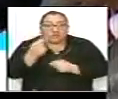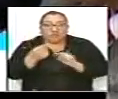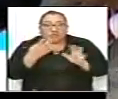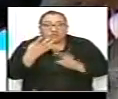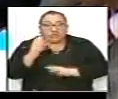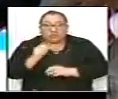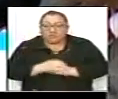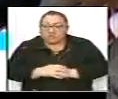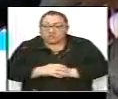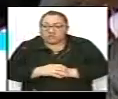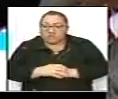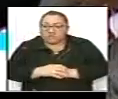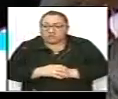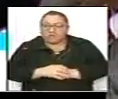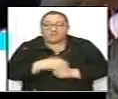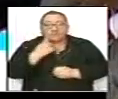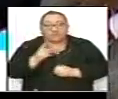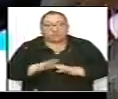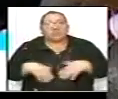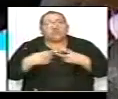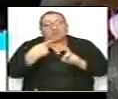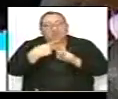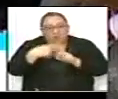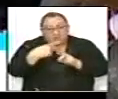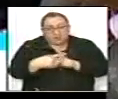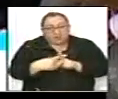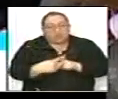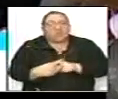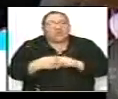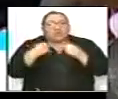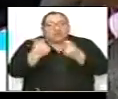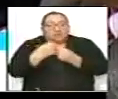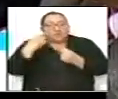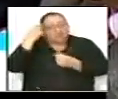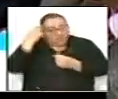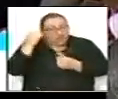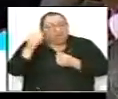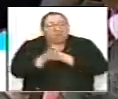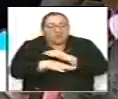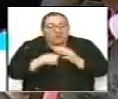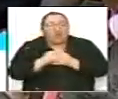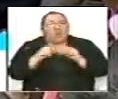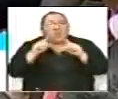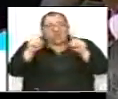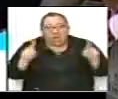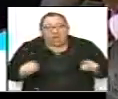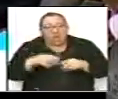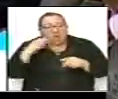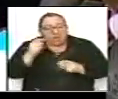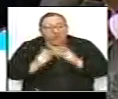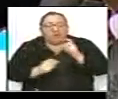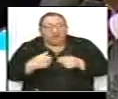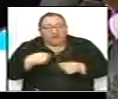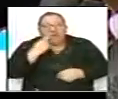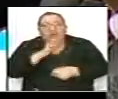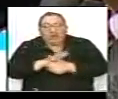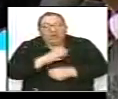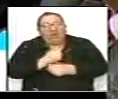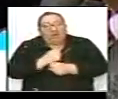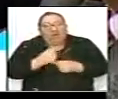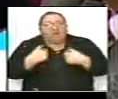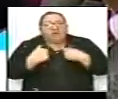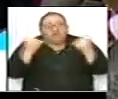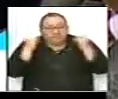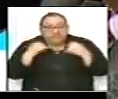90 era lo positivo. Eran partidos políticos basados en cuadros políticos y personas que se comprometían y